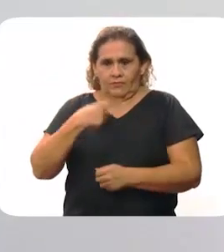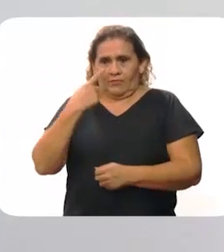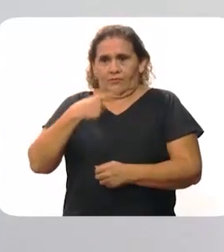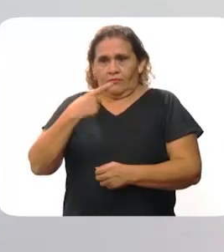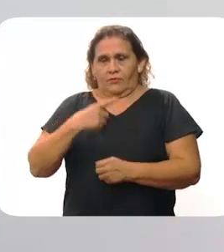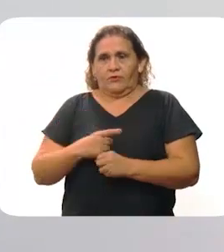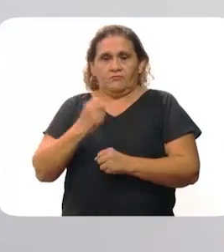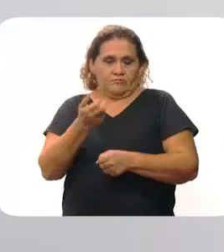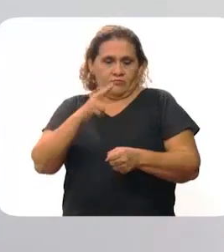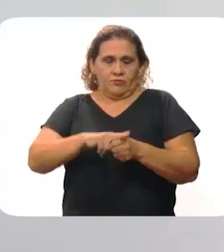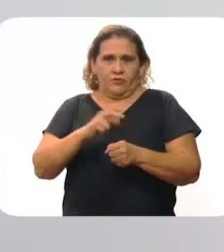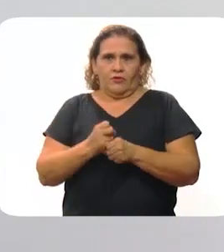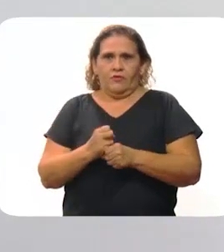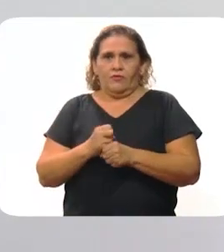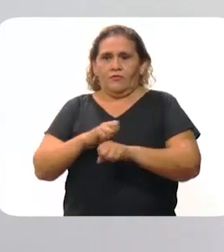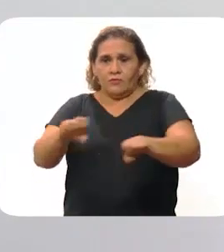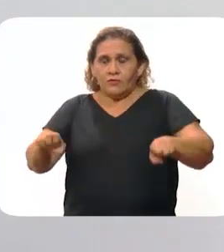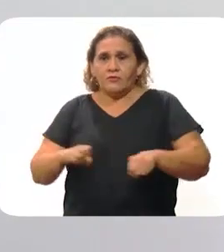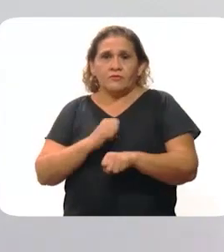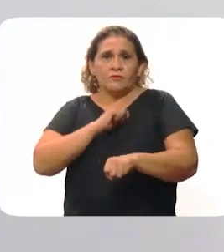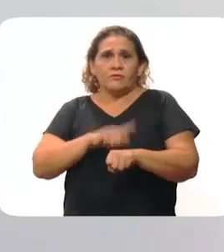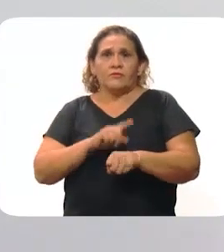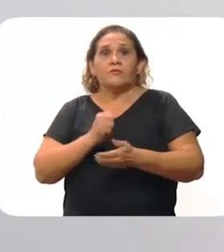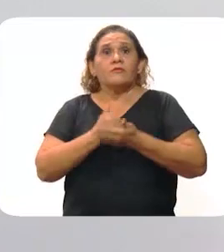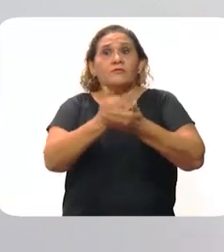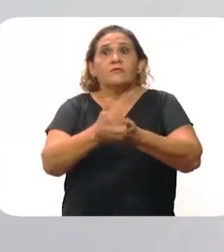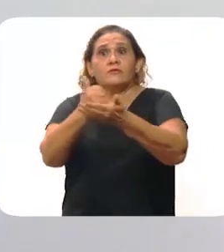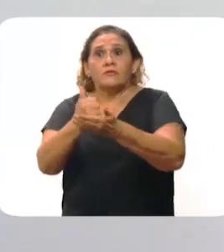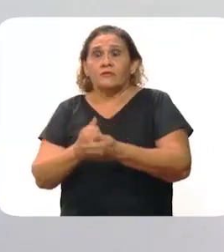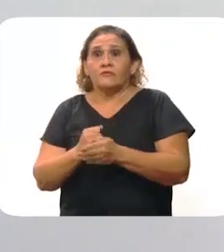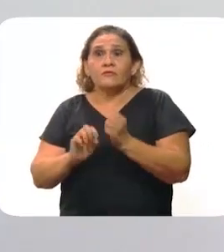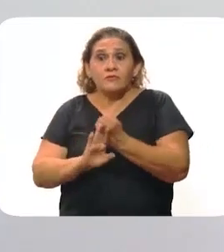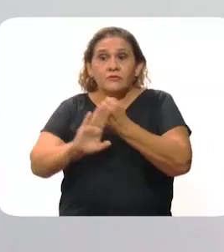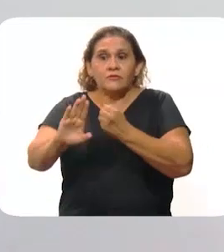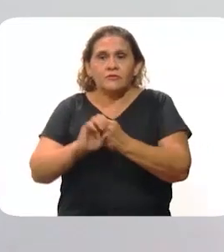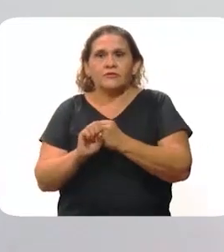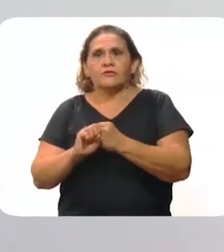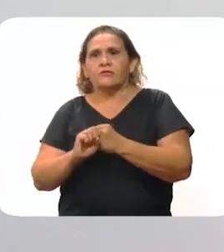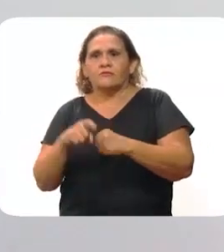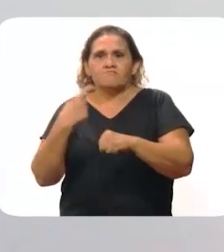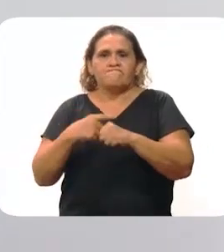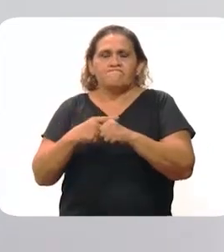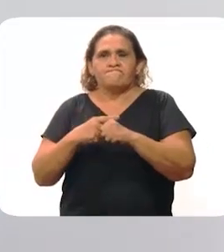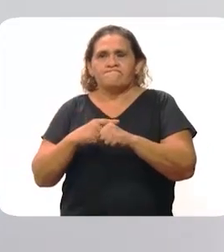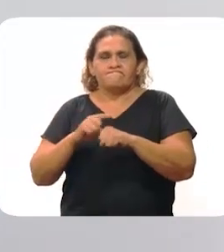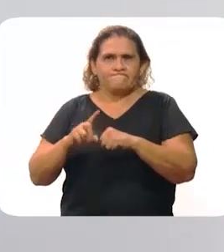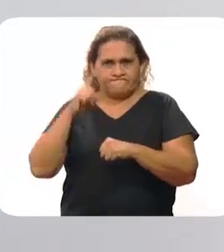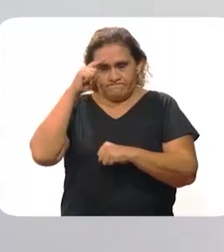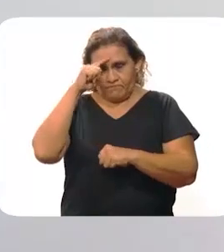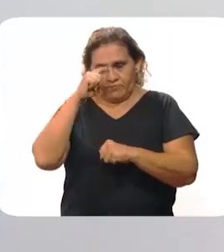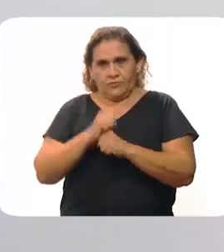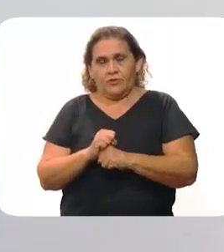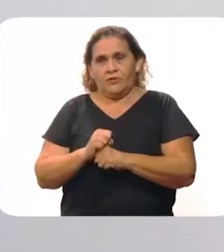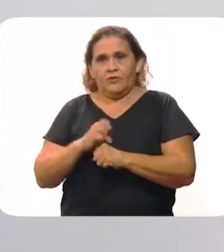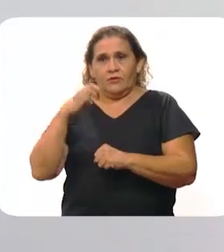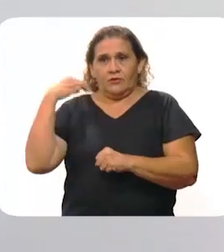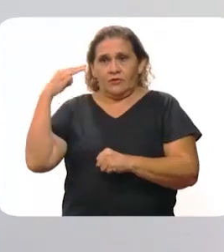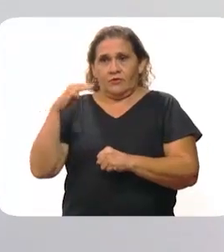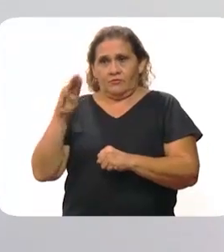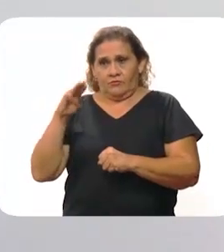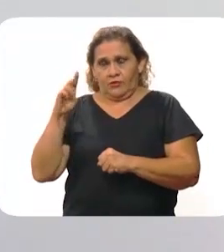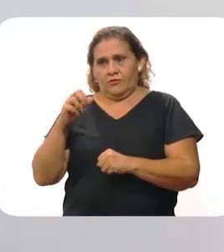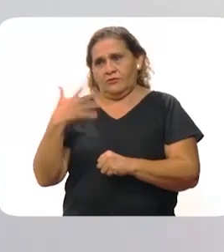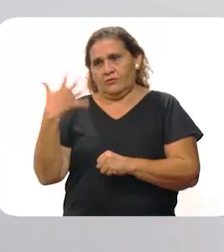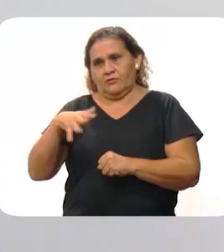el hospital, un equipo de especialistas podrá ayudarlos y evitar que la enfermedad se complique. El miércoles 10, por gestiones